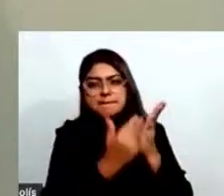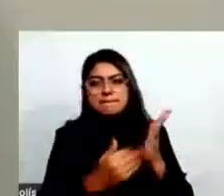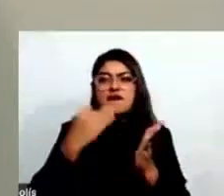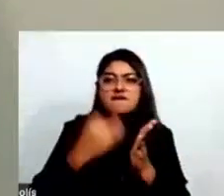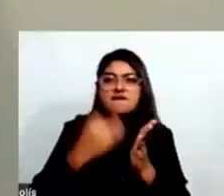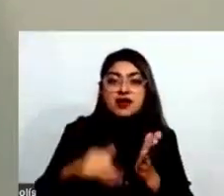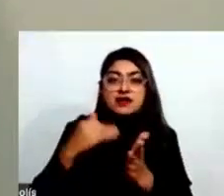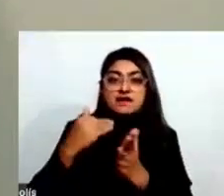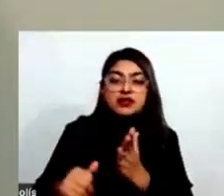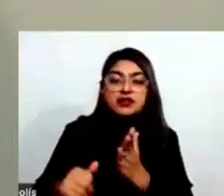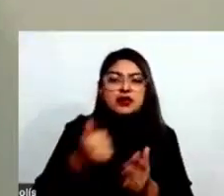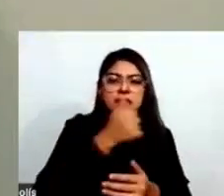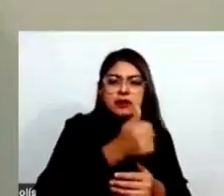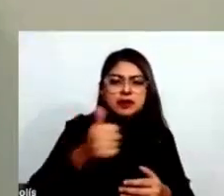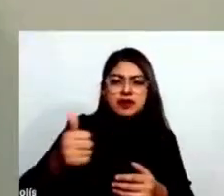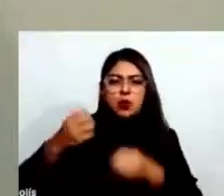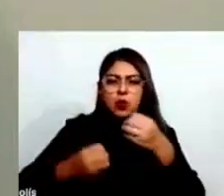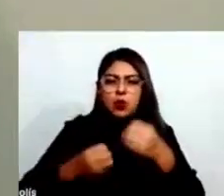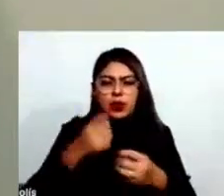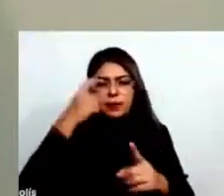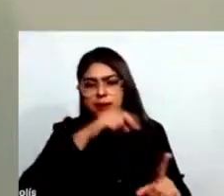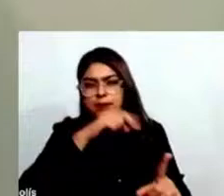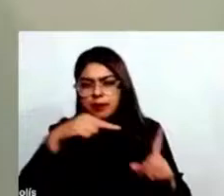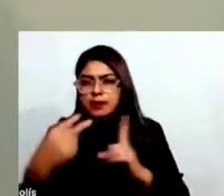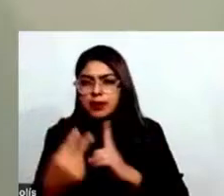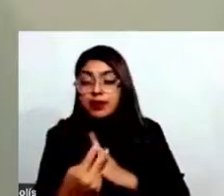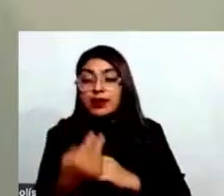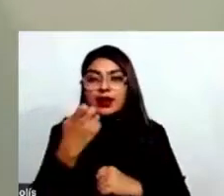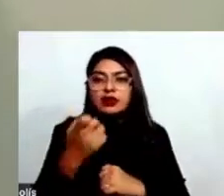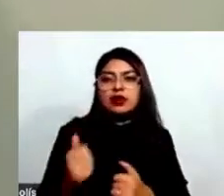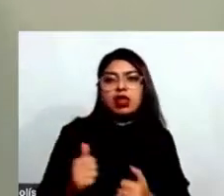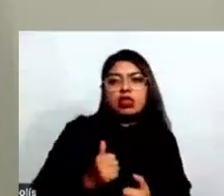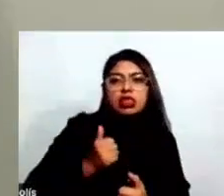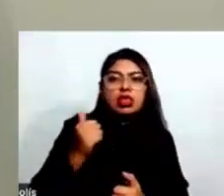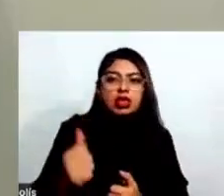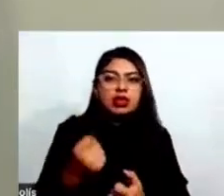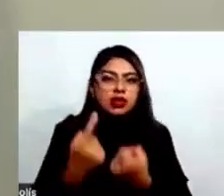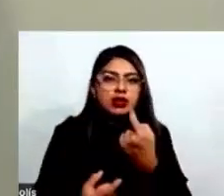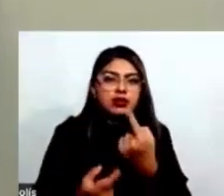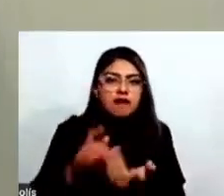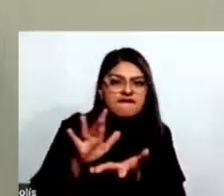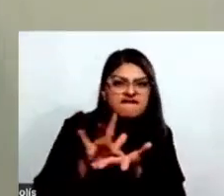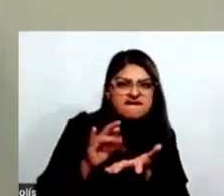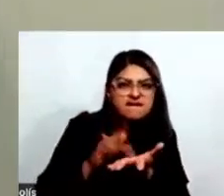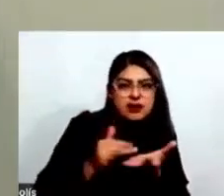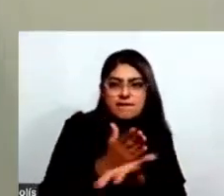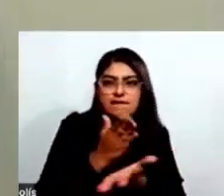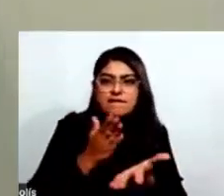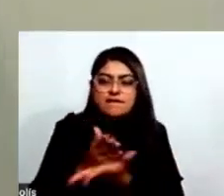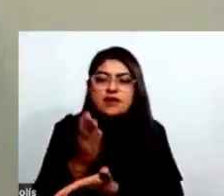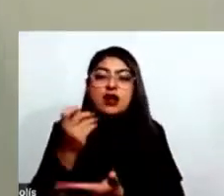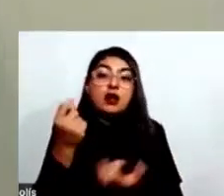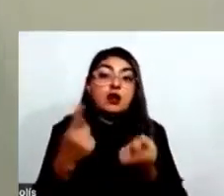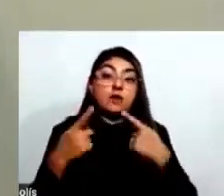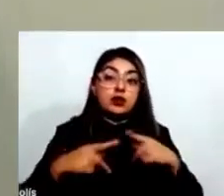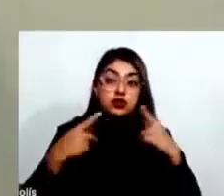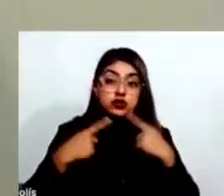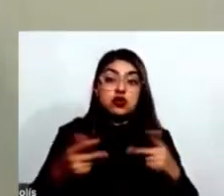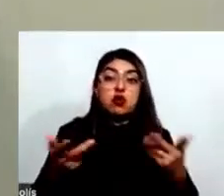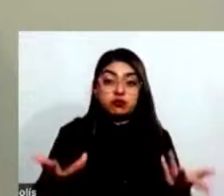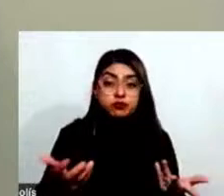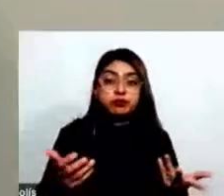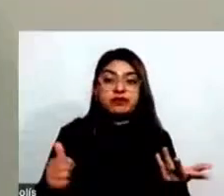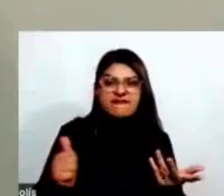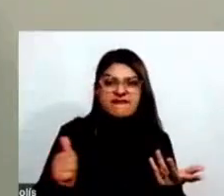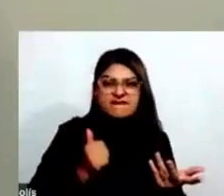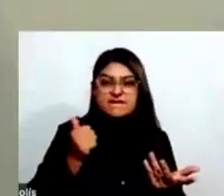están abiertos también a la explotación por parte de actores de mala fe. Pero en otros casos, como el caso